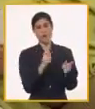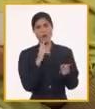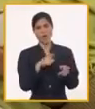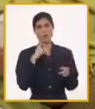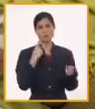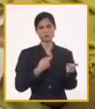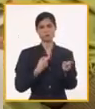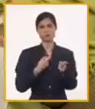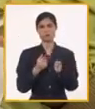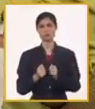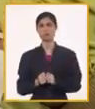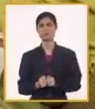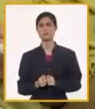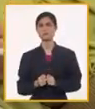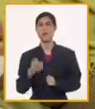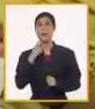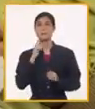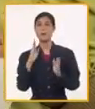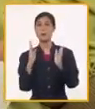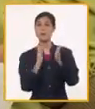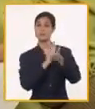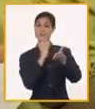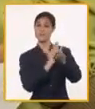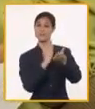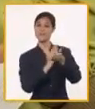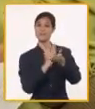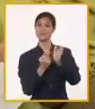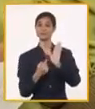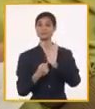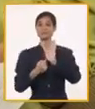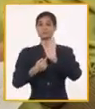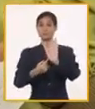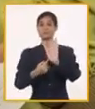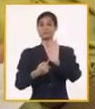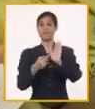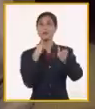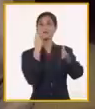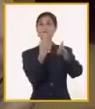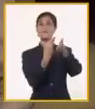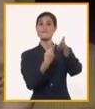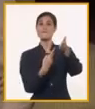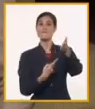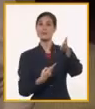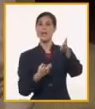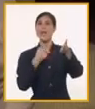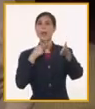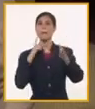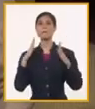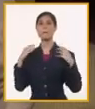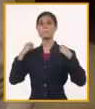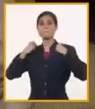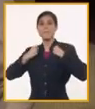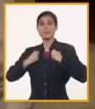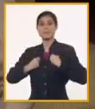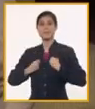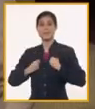por cierto, la portada es el maletín suyo, ¿no? Ese maletín me lo dio a mí Sergio del